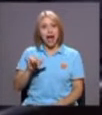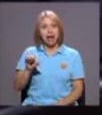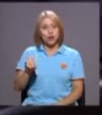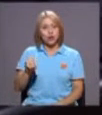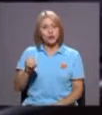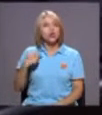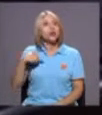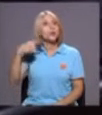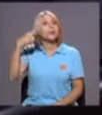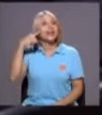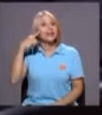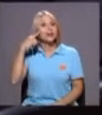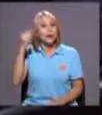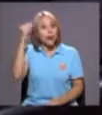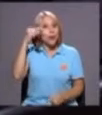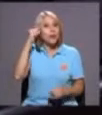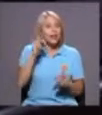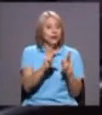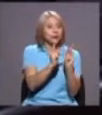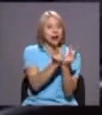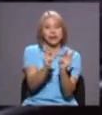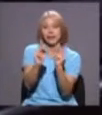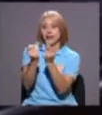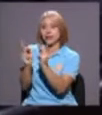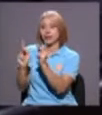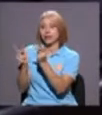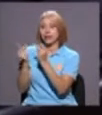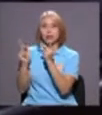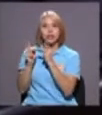de coalición va a ser necesaria en un modelo multipartidista.